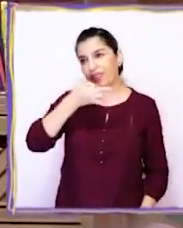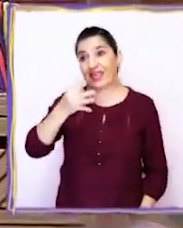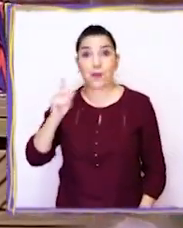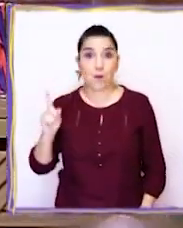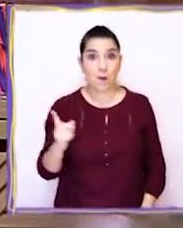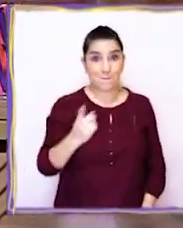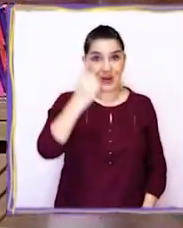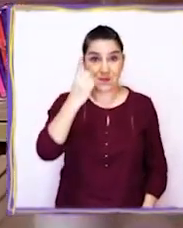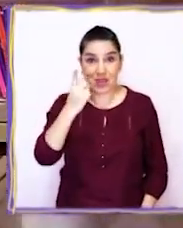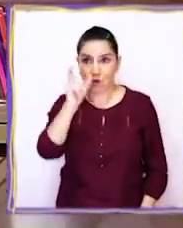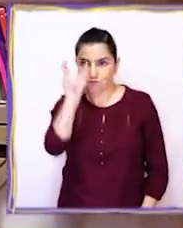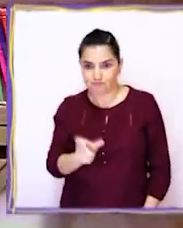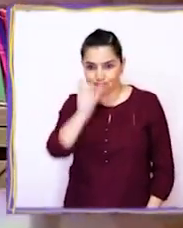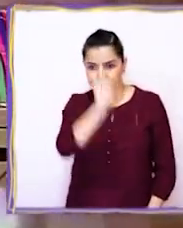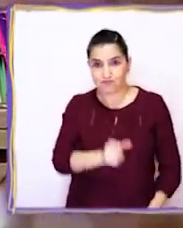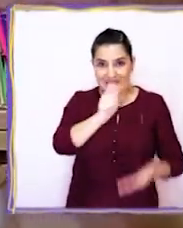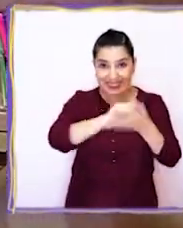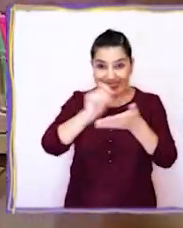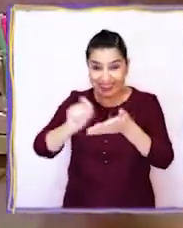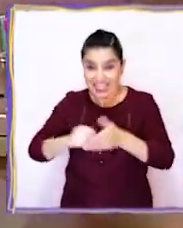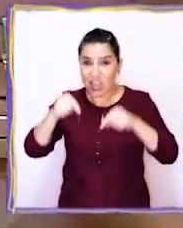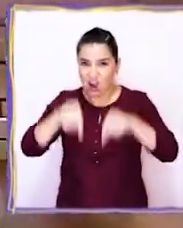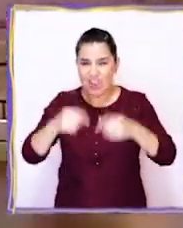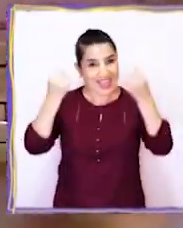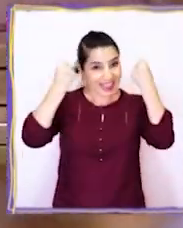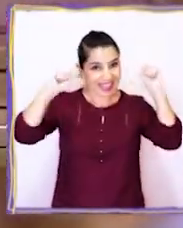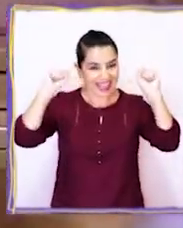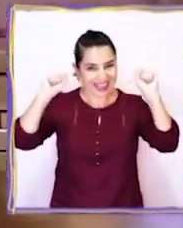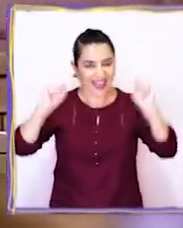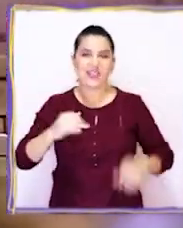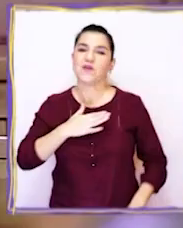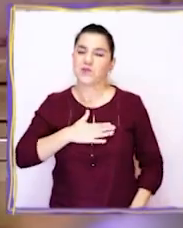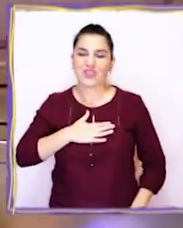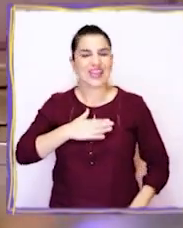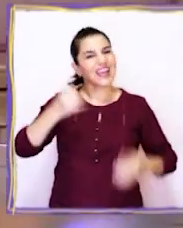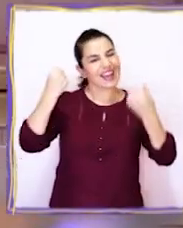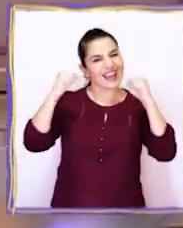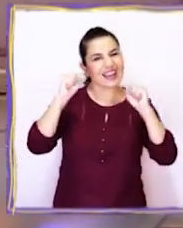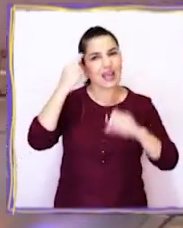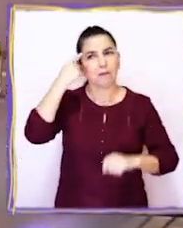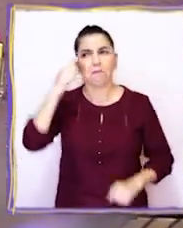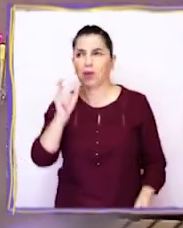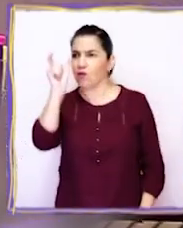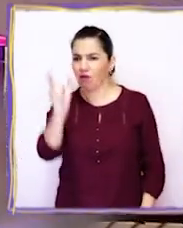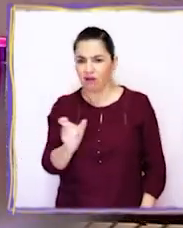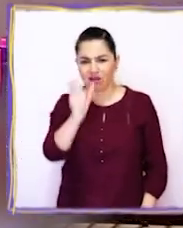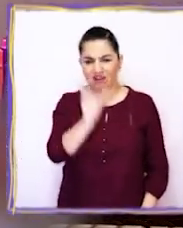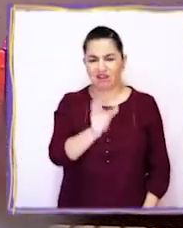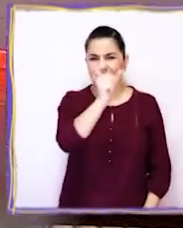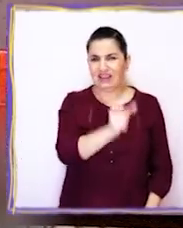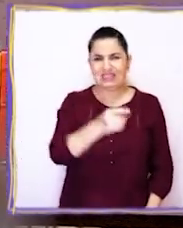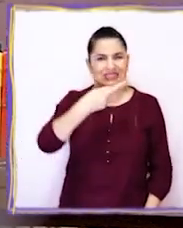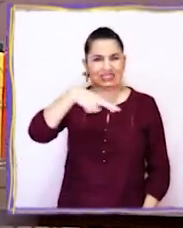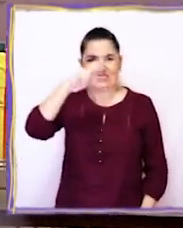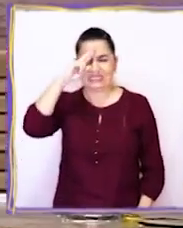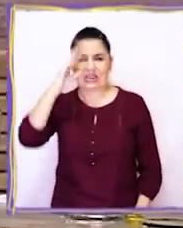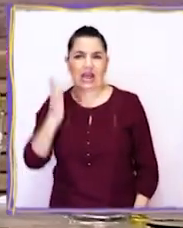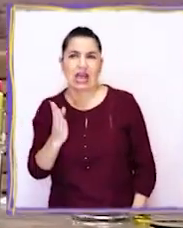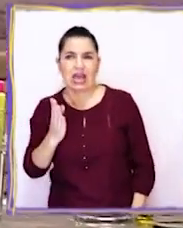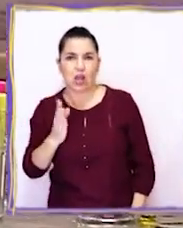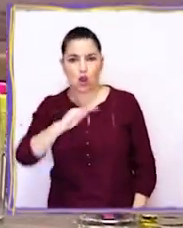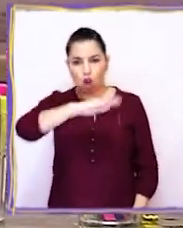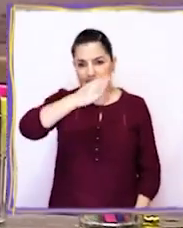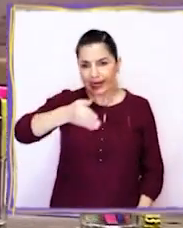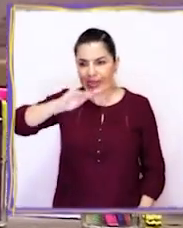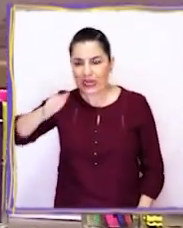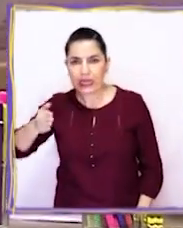dijimos que el primero que tenga el bachillerato completo hoy sería el ganador. Me gustaría ganar, pero las categorías son súper extrañas,